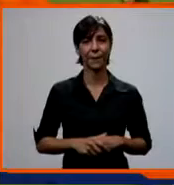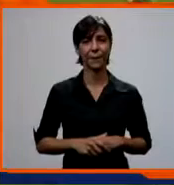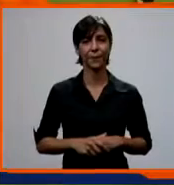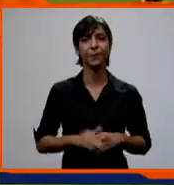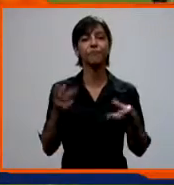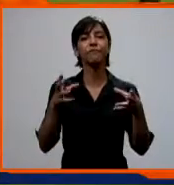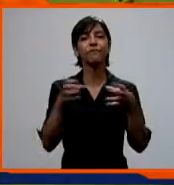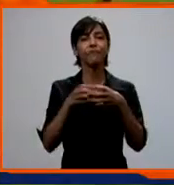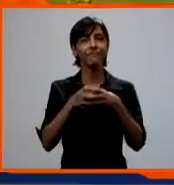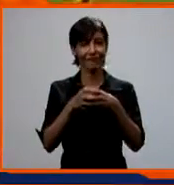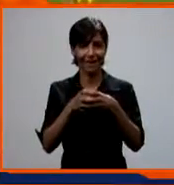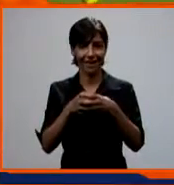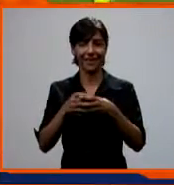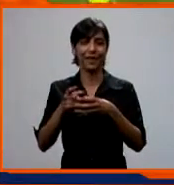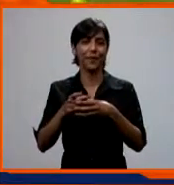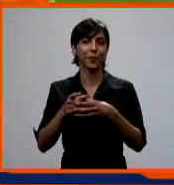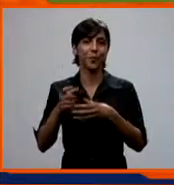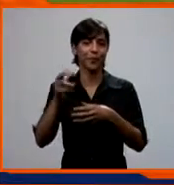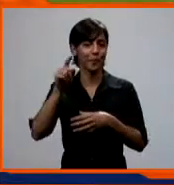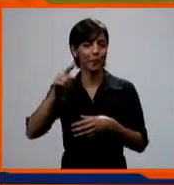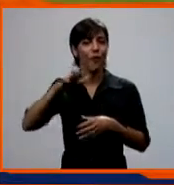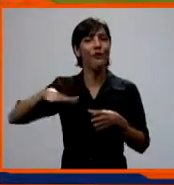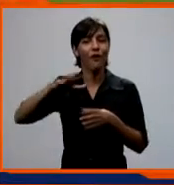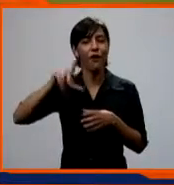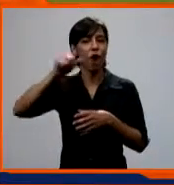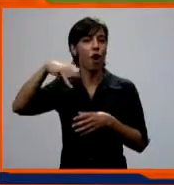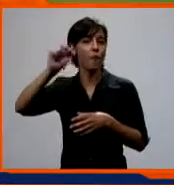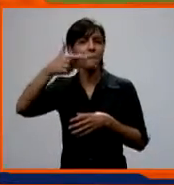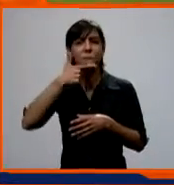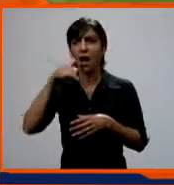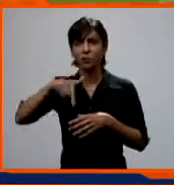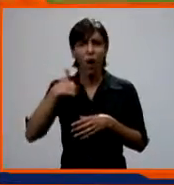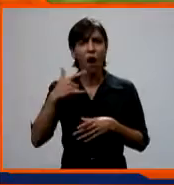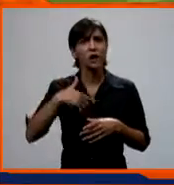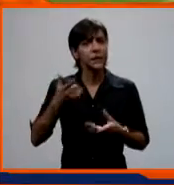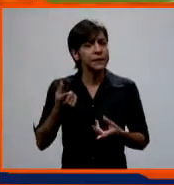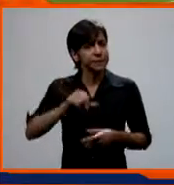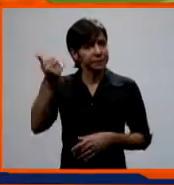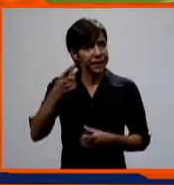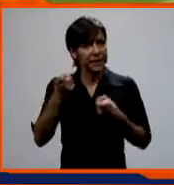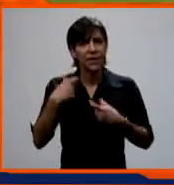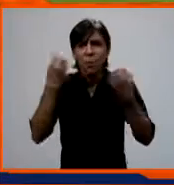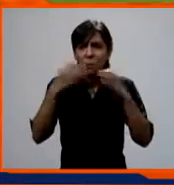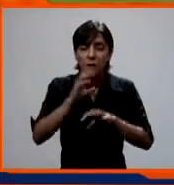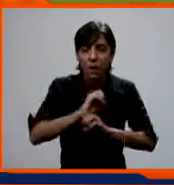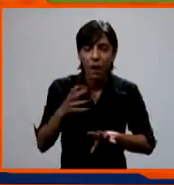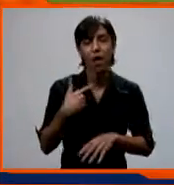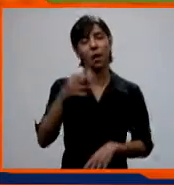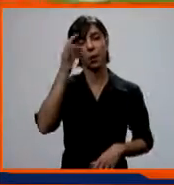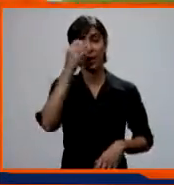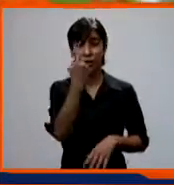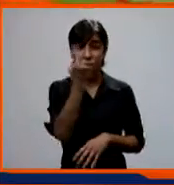El equipo de Lomas de Zamora que necesitaba una victoria frente al Magro y empezó todo mal, ¿eh? Porque a los 21 del primer tiempo lo